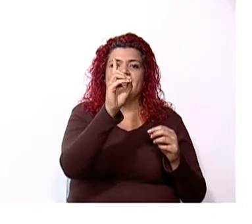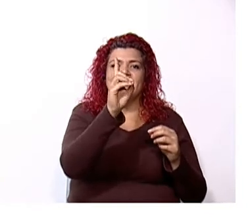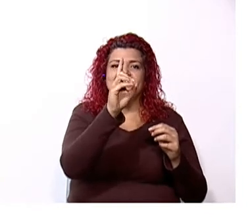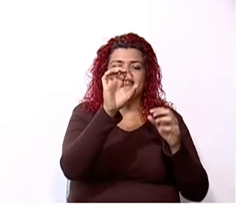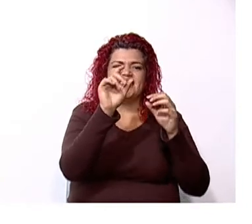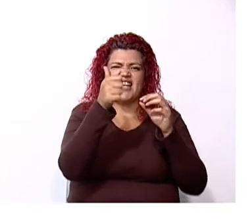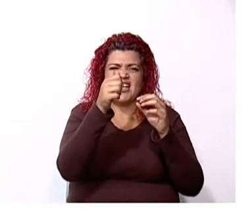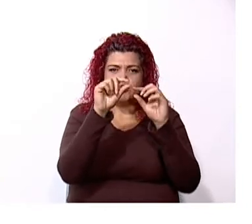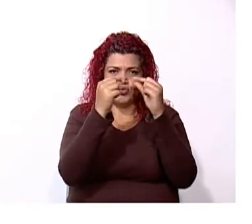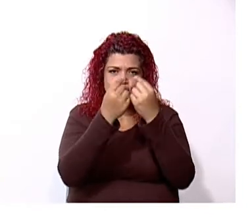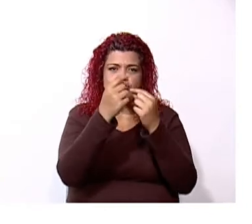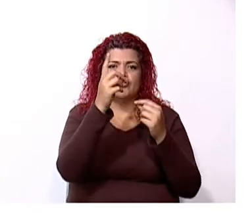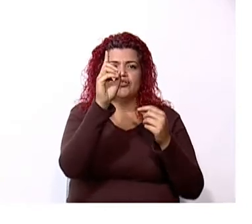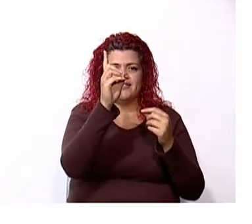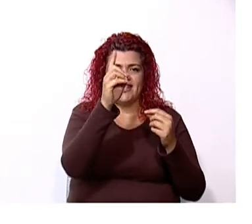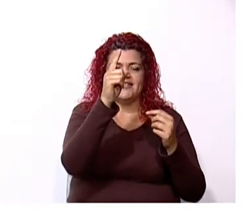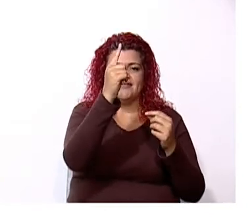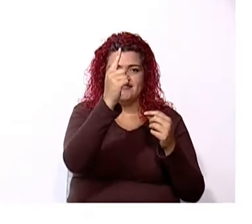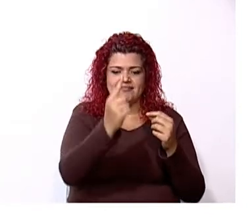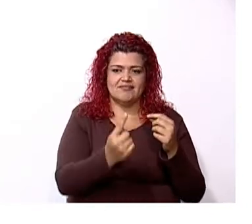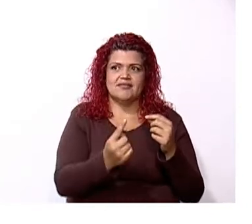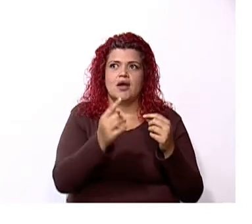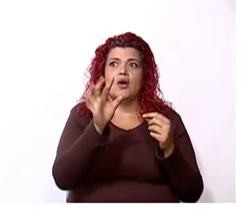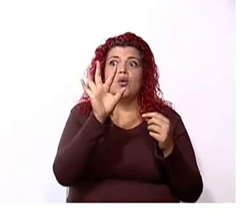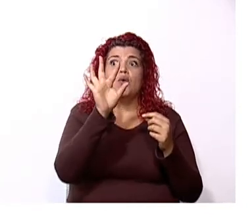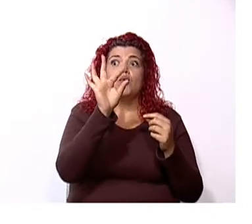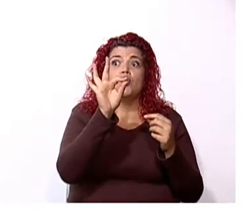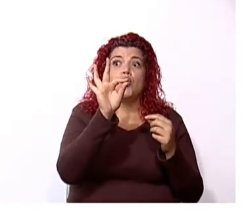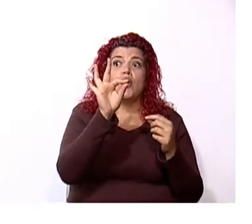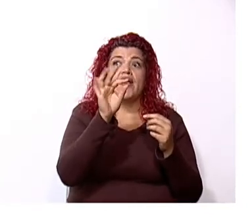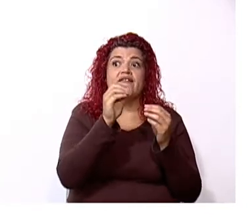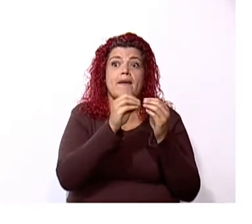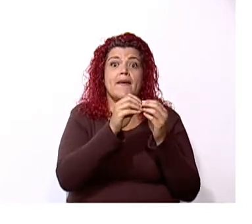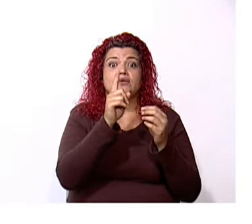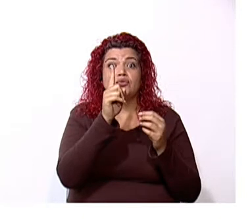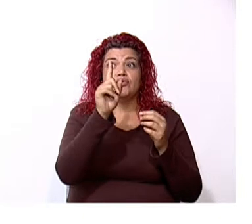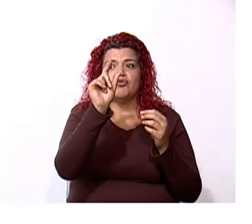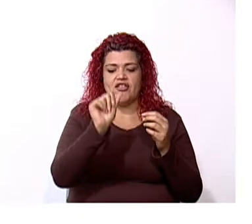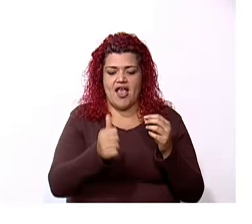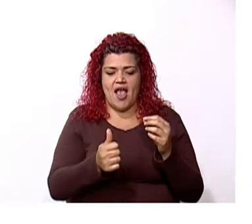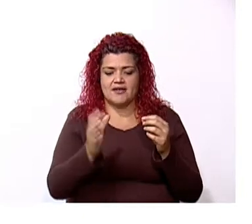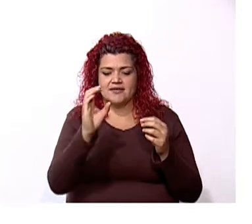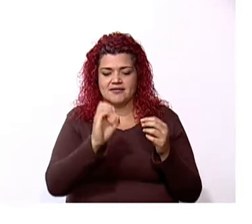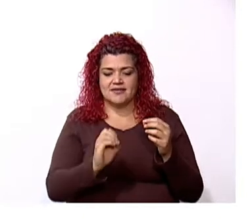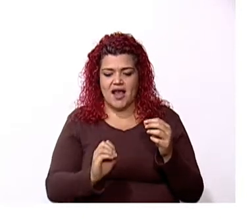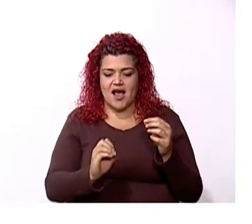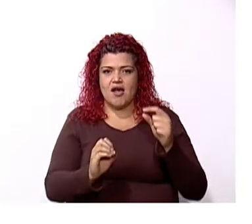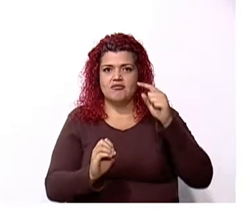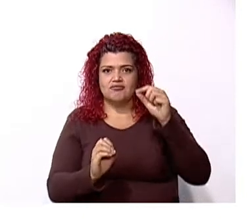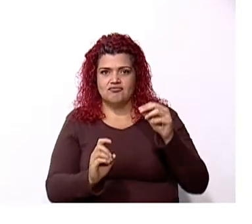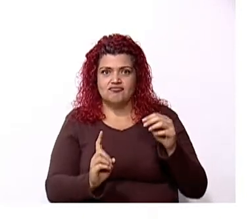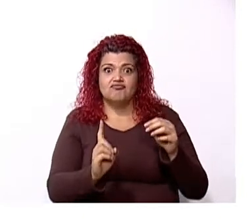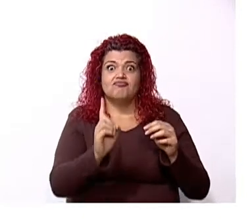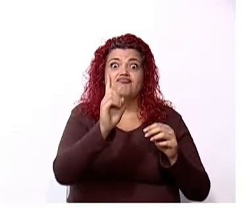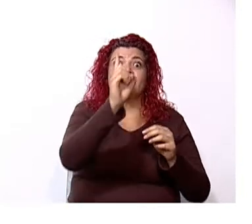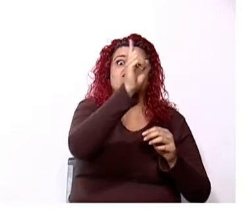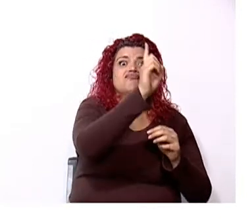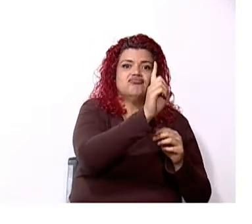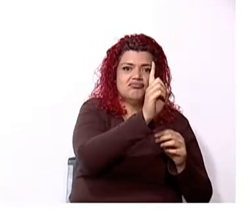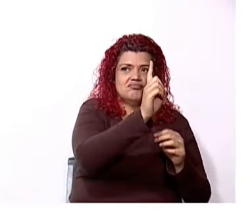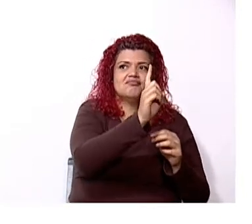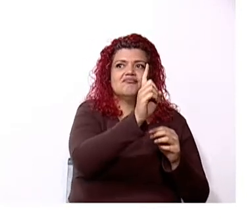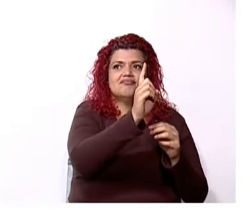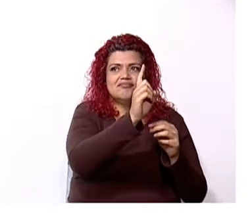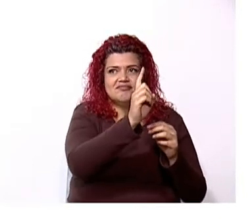bien. Ahora, 9 más 1 es 10. Coloco el 0 en las decenas y reagrupo